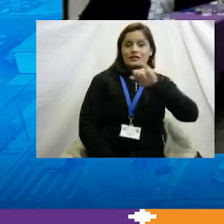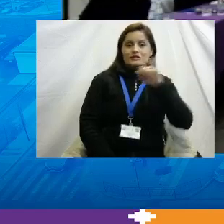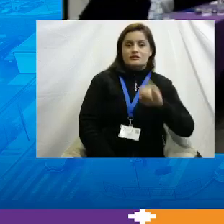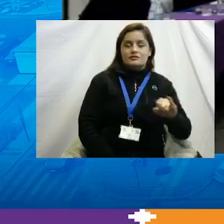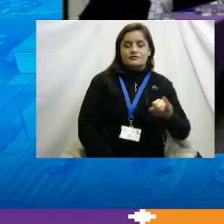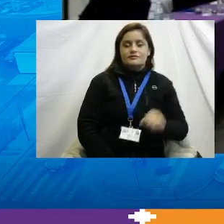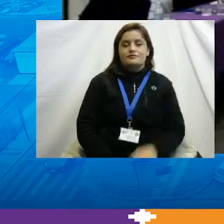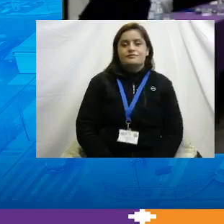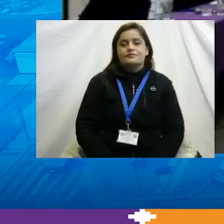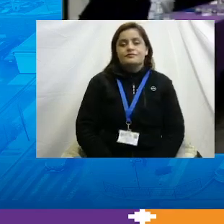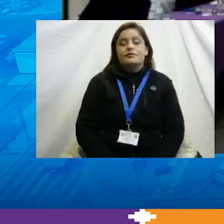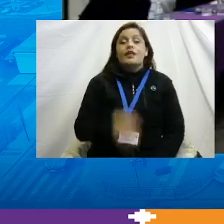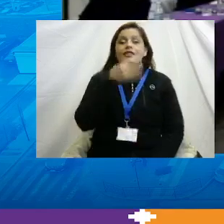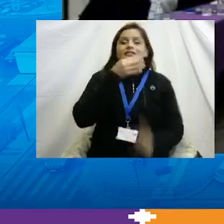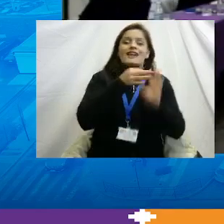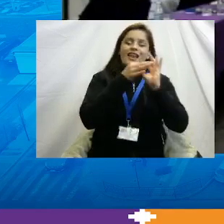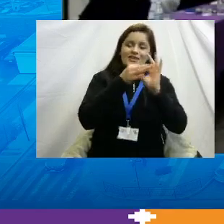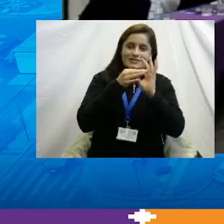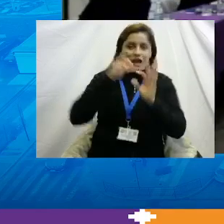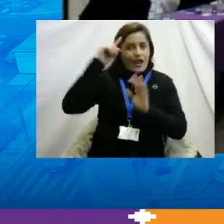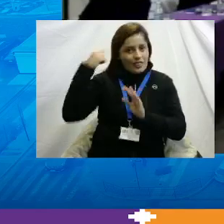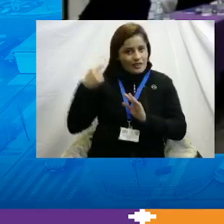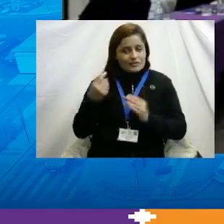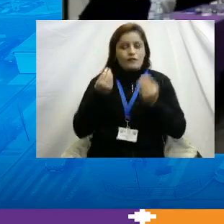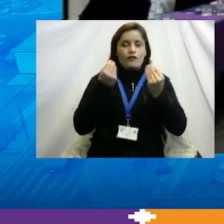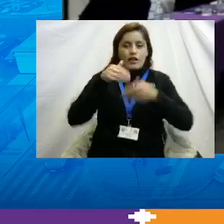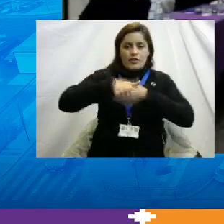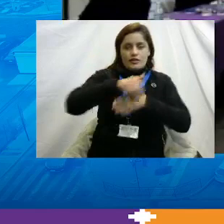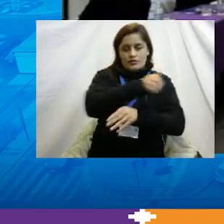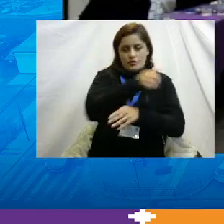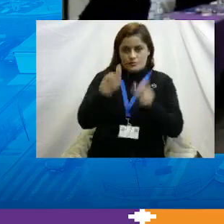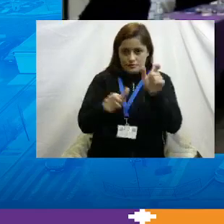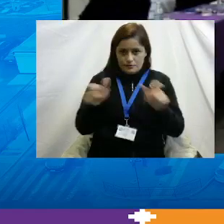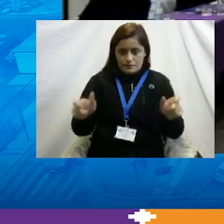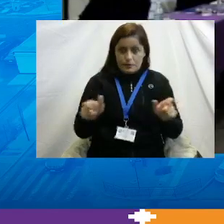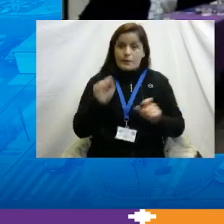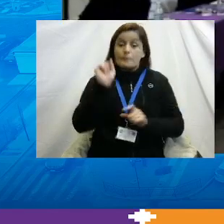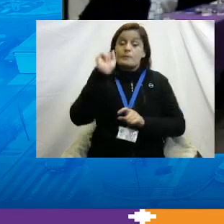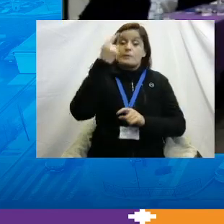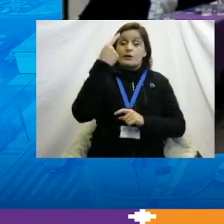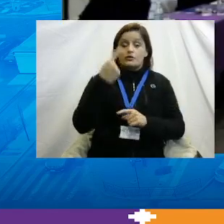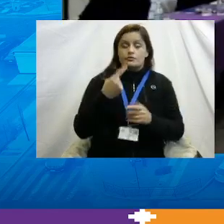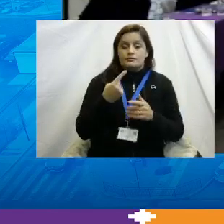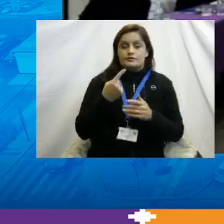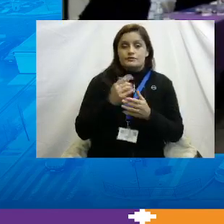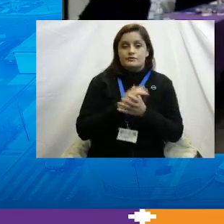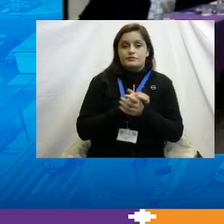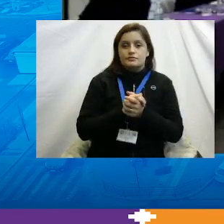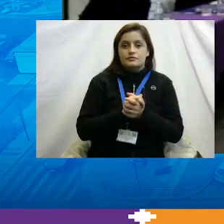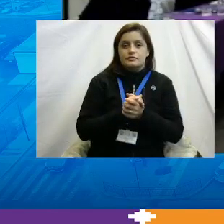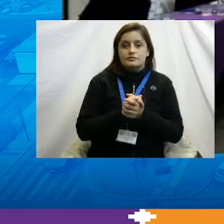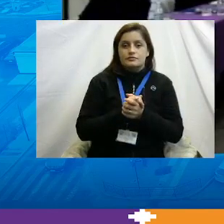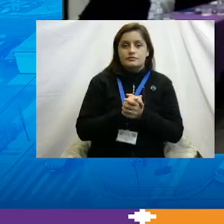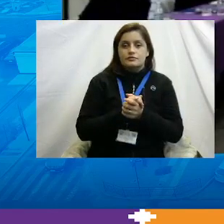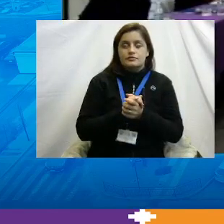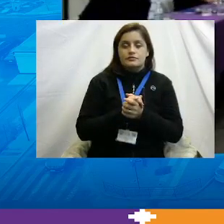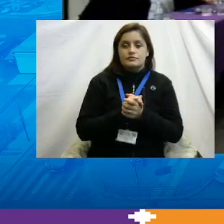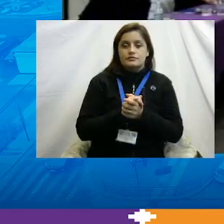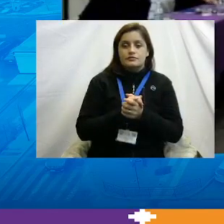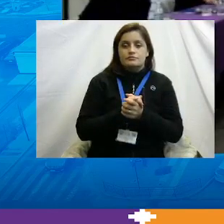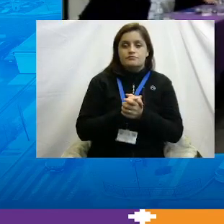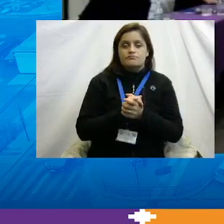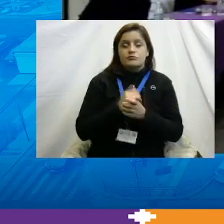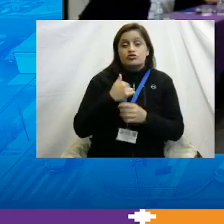Gracias, alcaldesa. Buenas tardes a todos y todas. En primer término, alcaldesa, manifestar